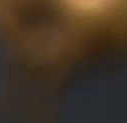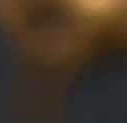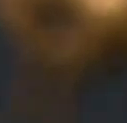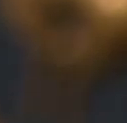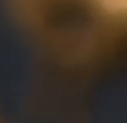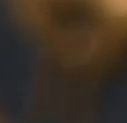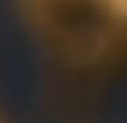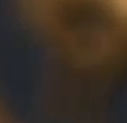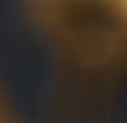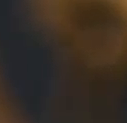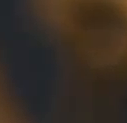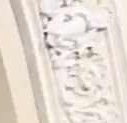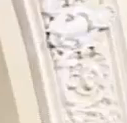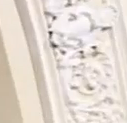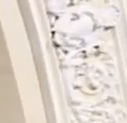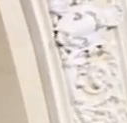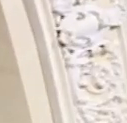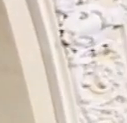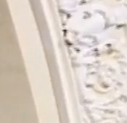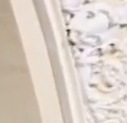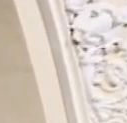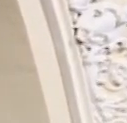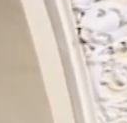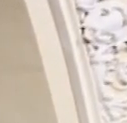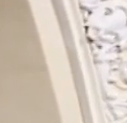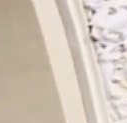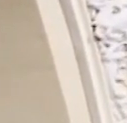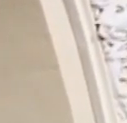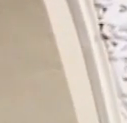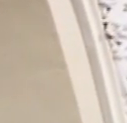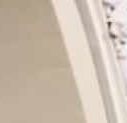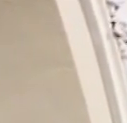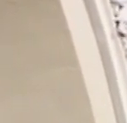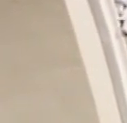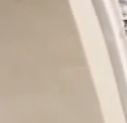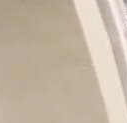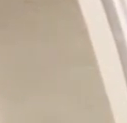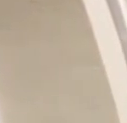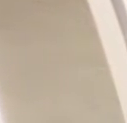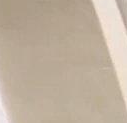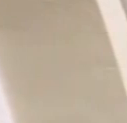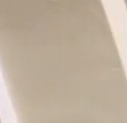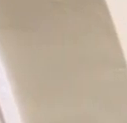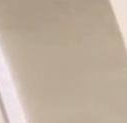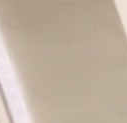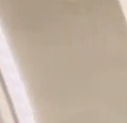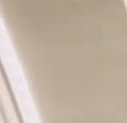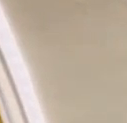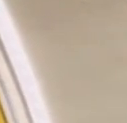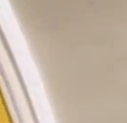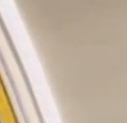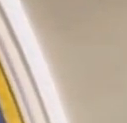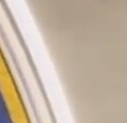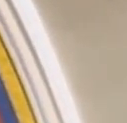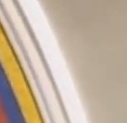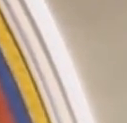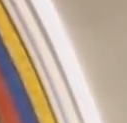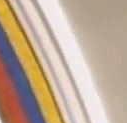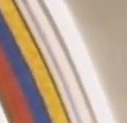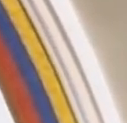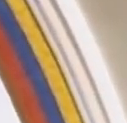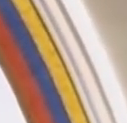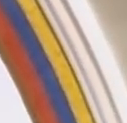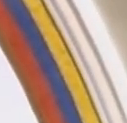significaría eso para la nación venezolana, un pueblo que ha sido libre y que se continuará siendo libre gracias a las políticas